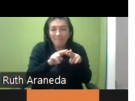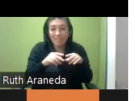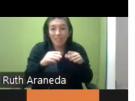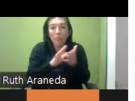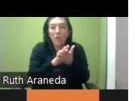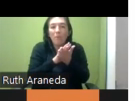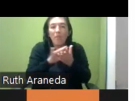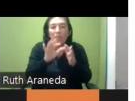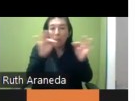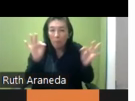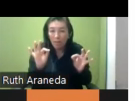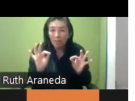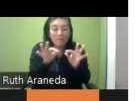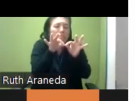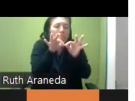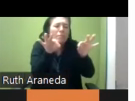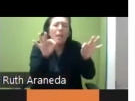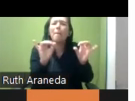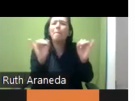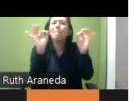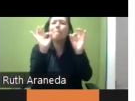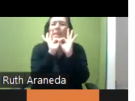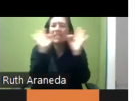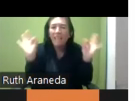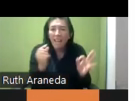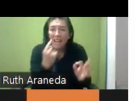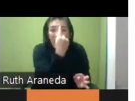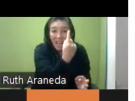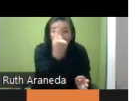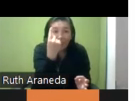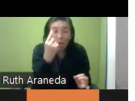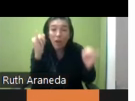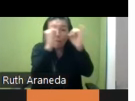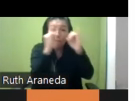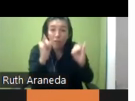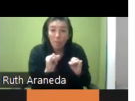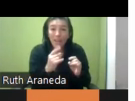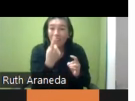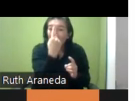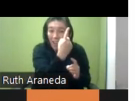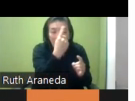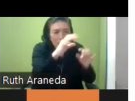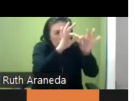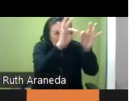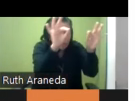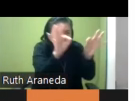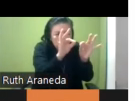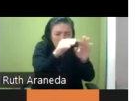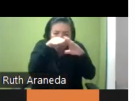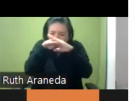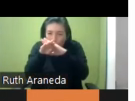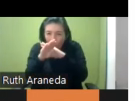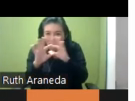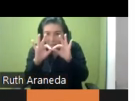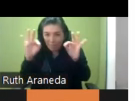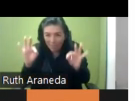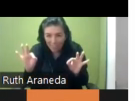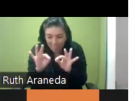embalaje a medida también para una serie de materiales extraídos de tumbas de la costa. Por lo tanto, vemos ahí